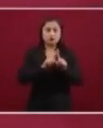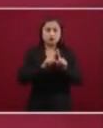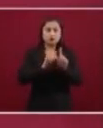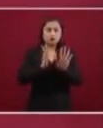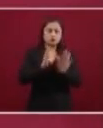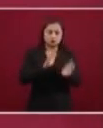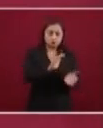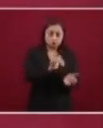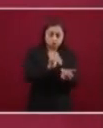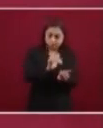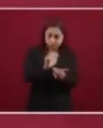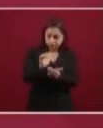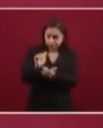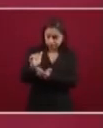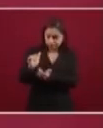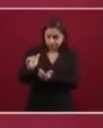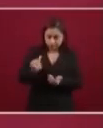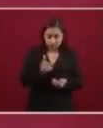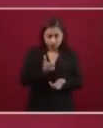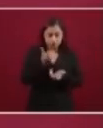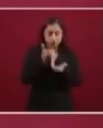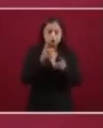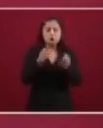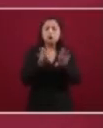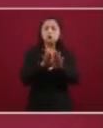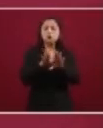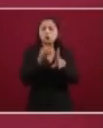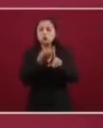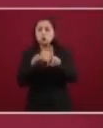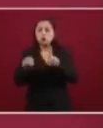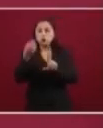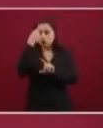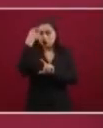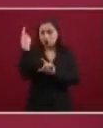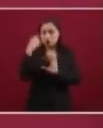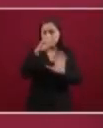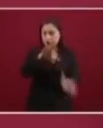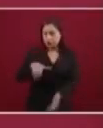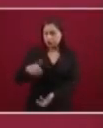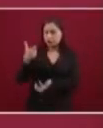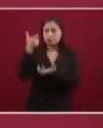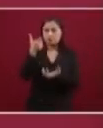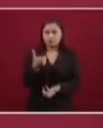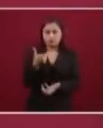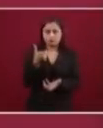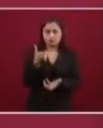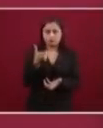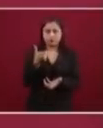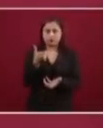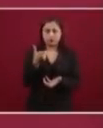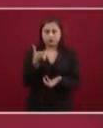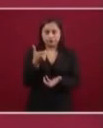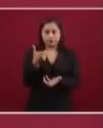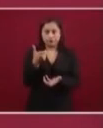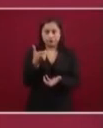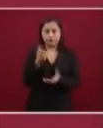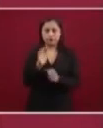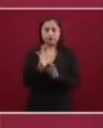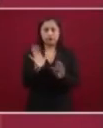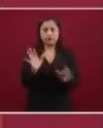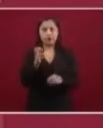tenga acostumbrado. Pero la reserva nada más es para cuando sean condiciones de no tener